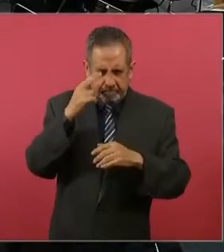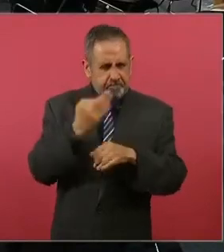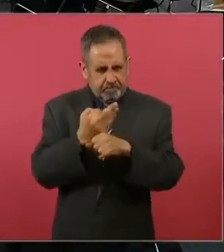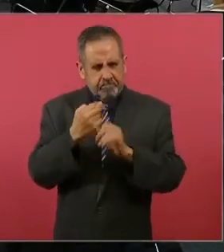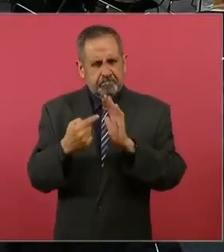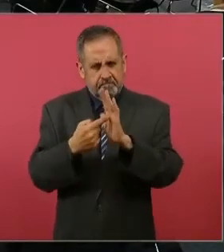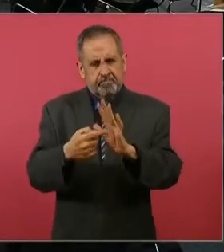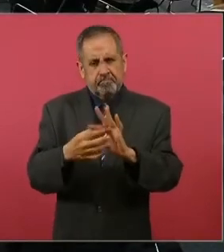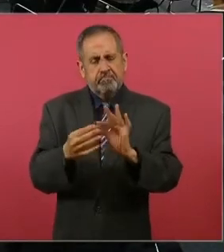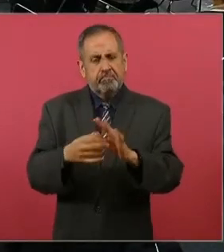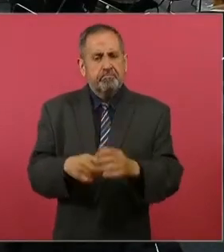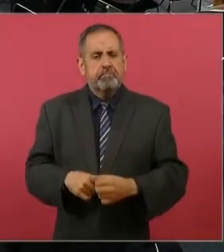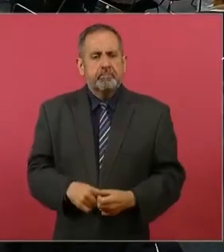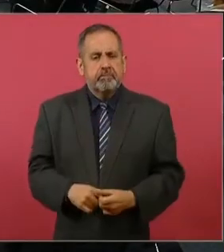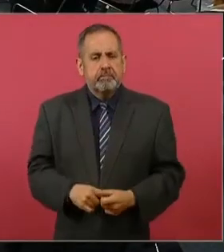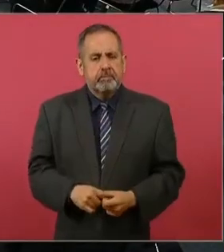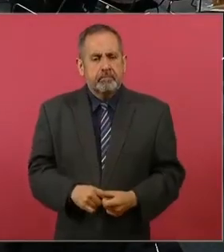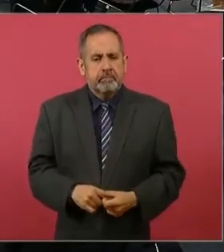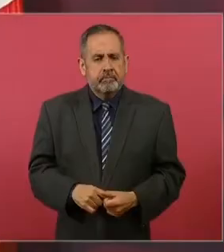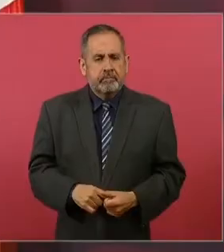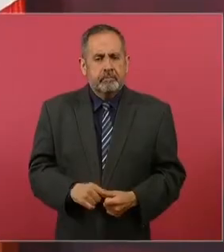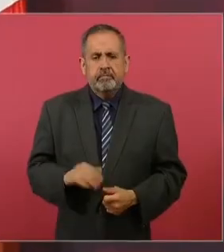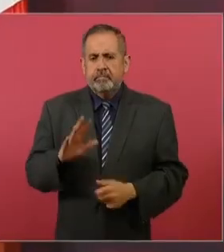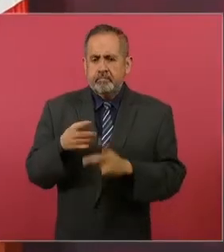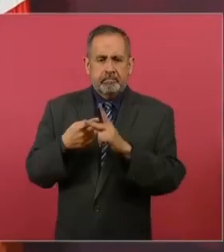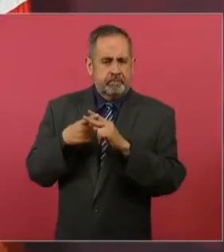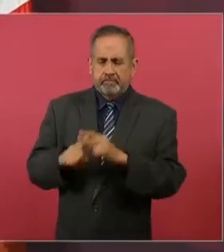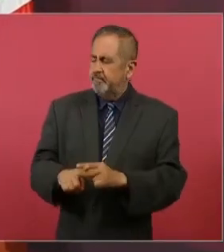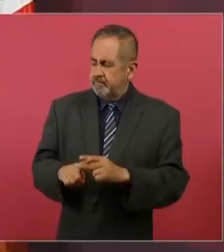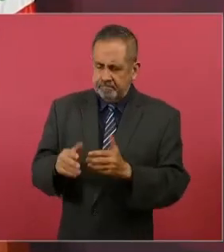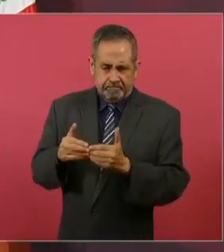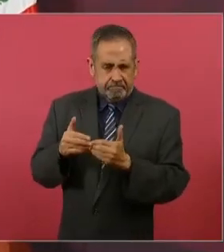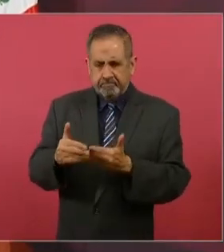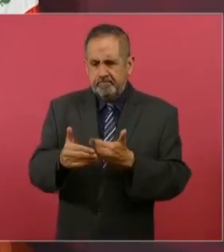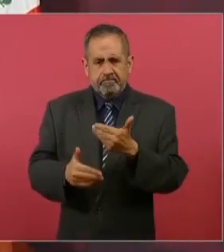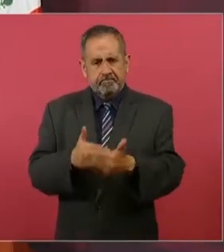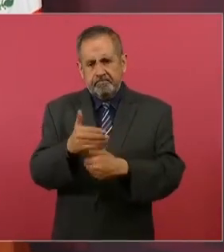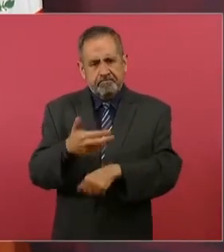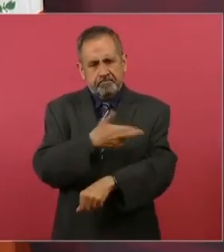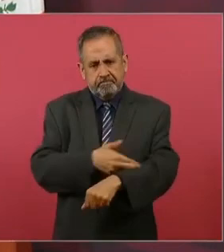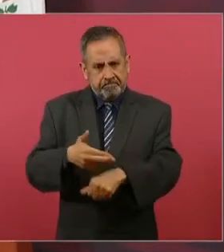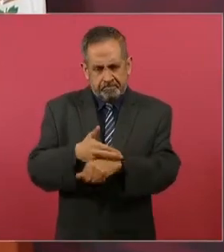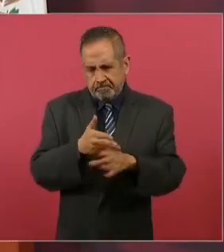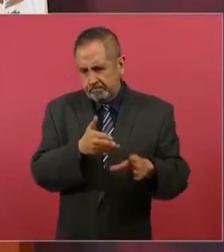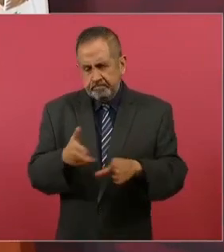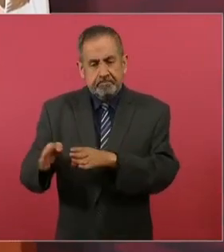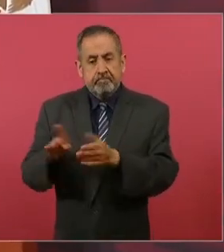Pero ya se inició el proceso, ya